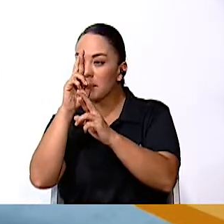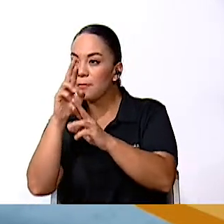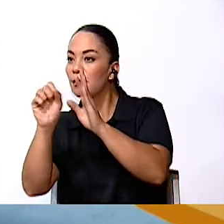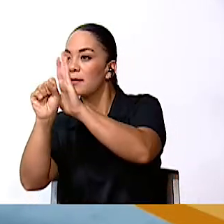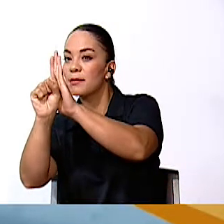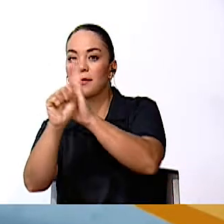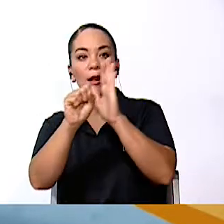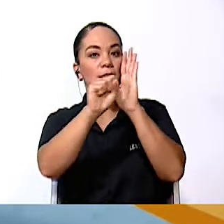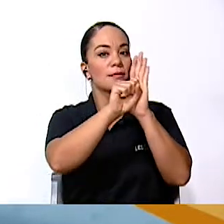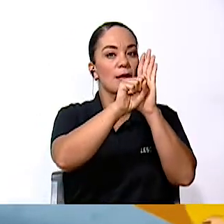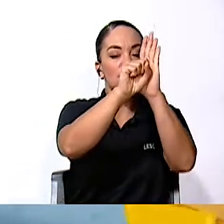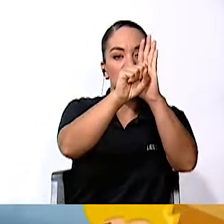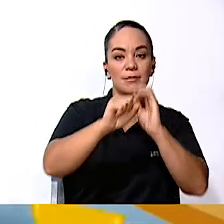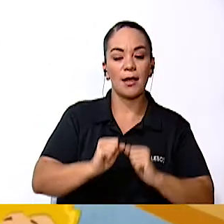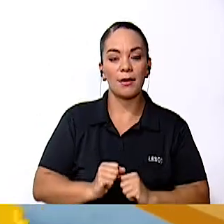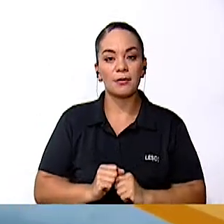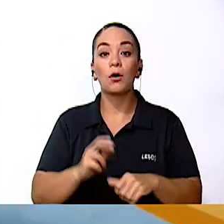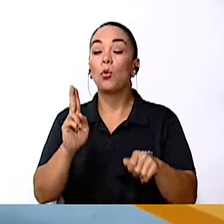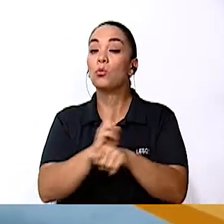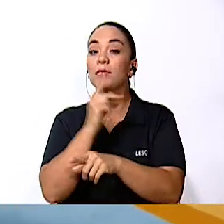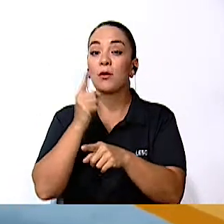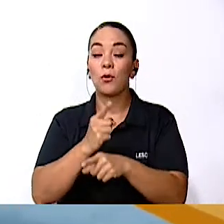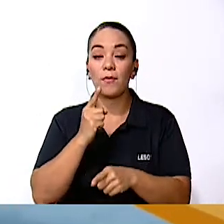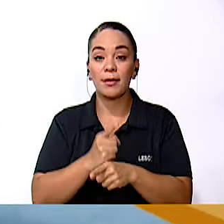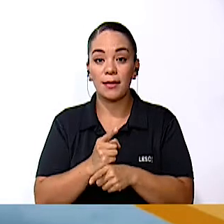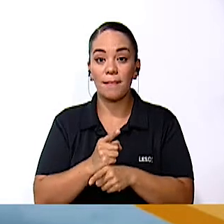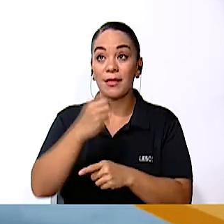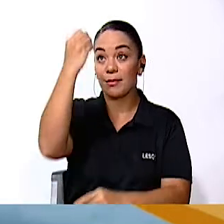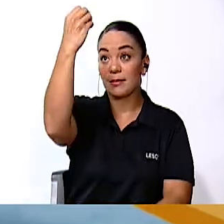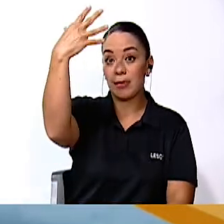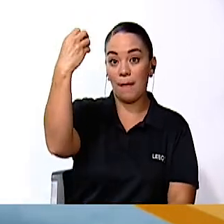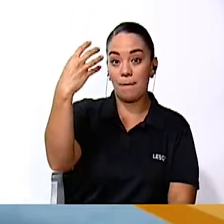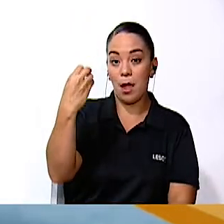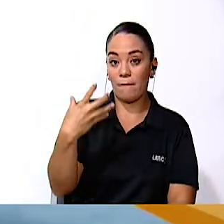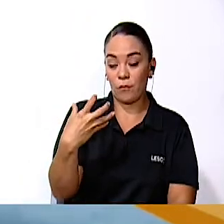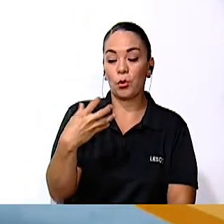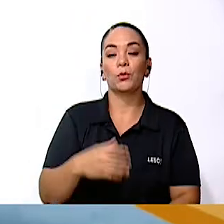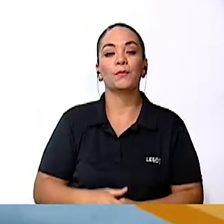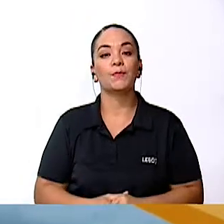tránsito Utilizar correctamente el semáforo